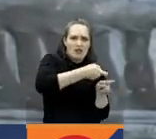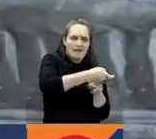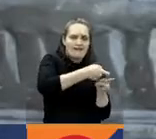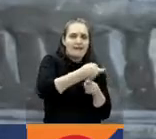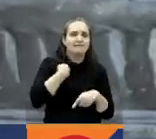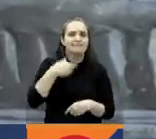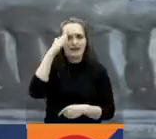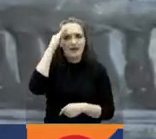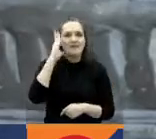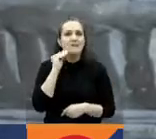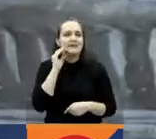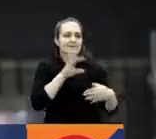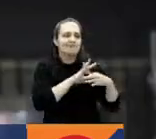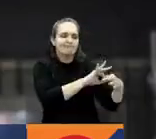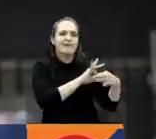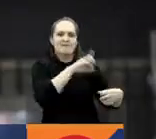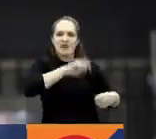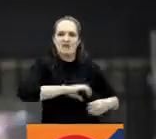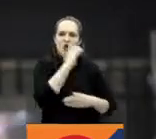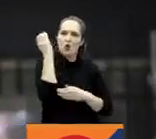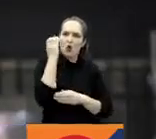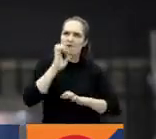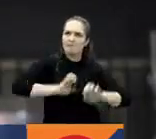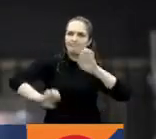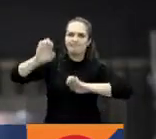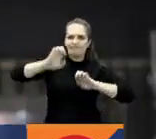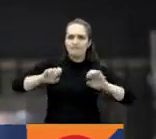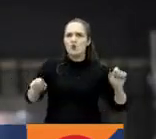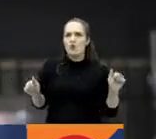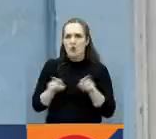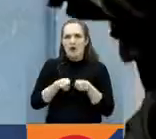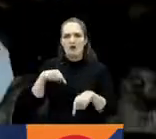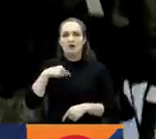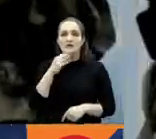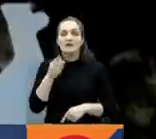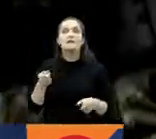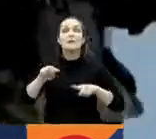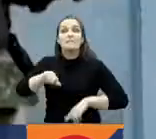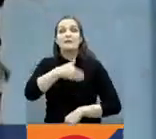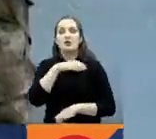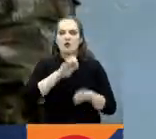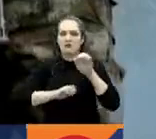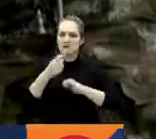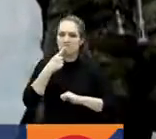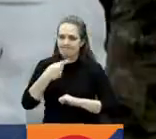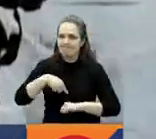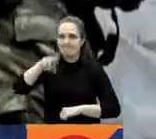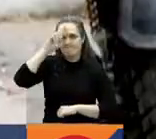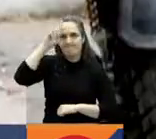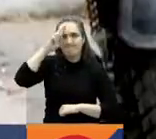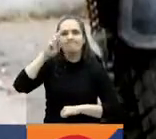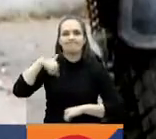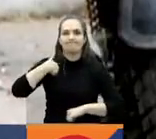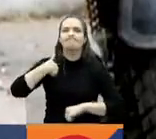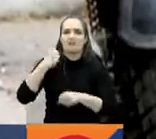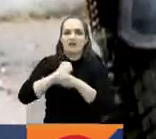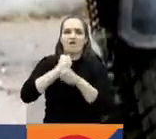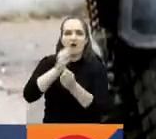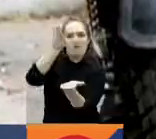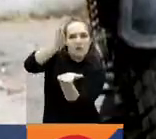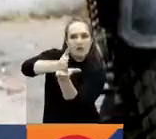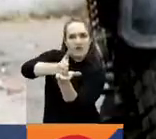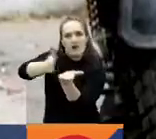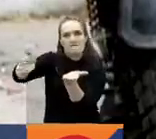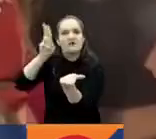estos son elementos que hay que detener. El ministro Diego Molano también se refirió a Venezuela y al trabajo de seguridad fronteriza que se requiere en la